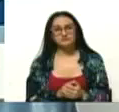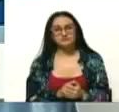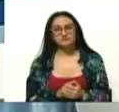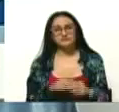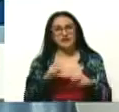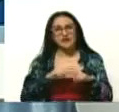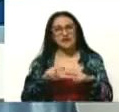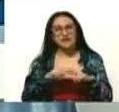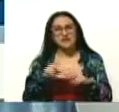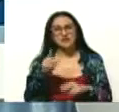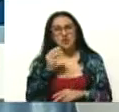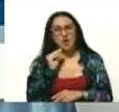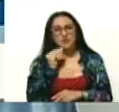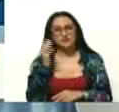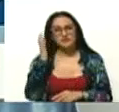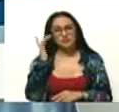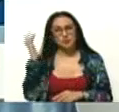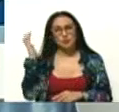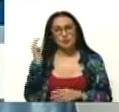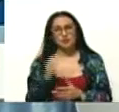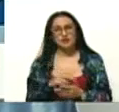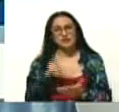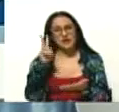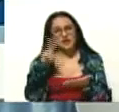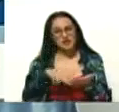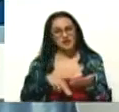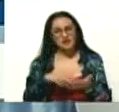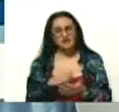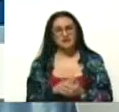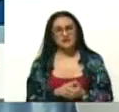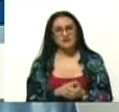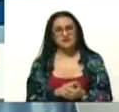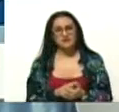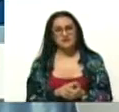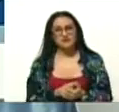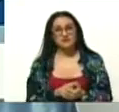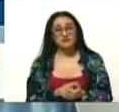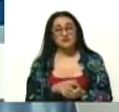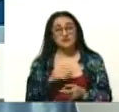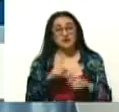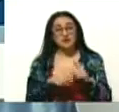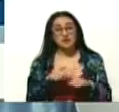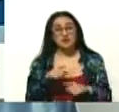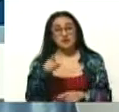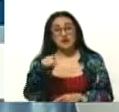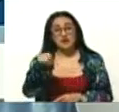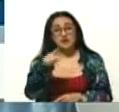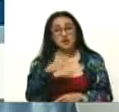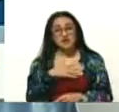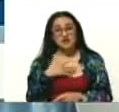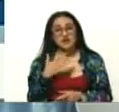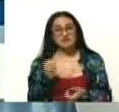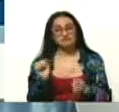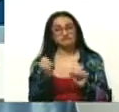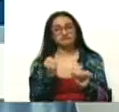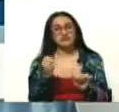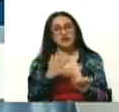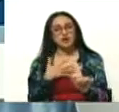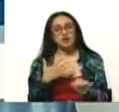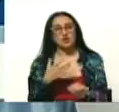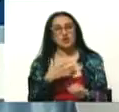joven sueñe, estudie, lea, crea, y que aquellos que pretenden impedir que eso